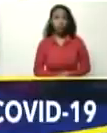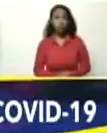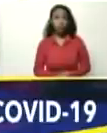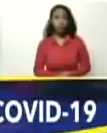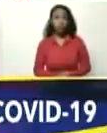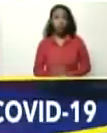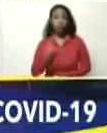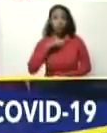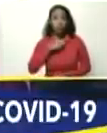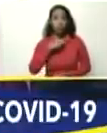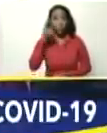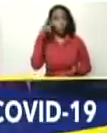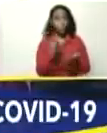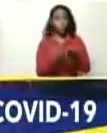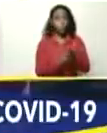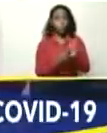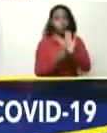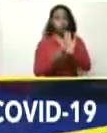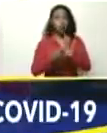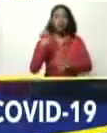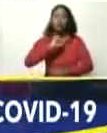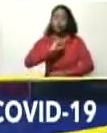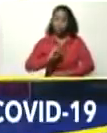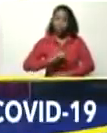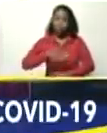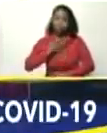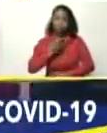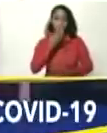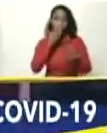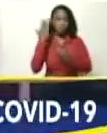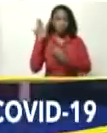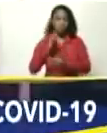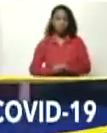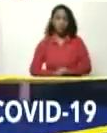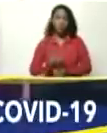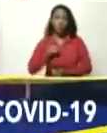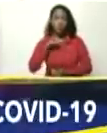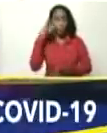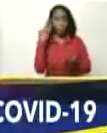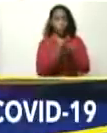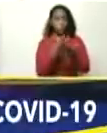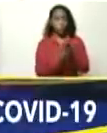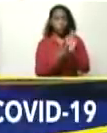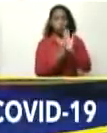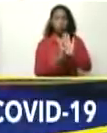Lo hemos demostrado y se puede. Sí se puede. Lo hemos demostrado.